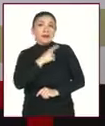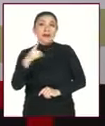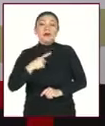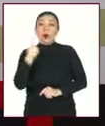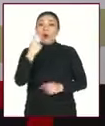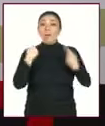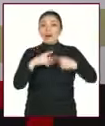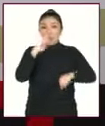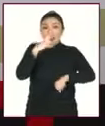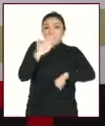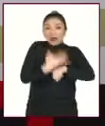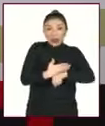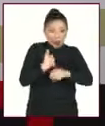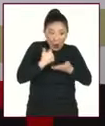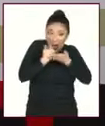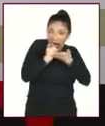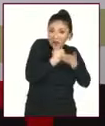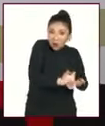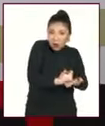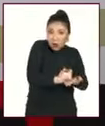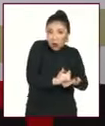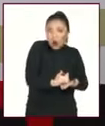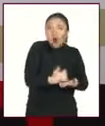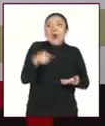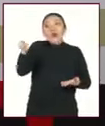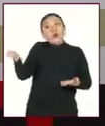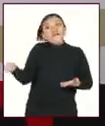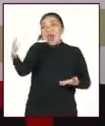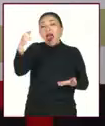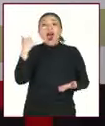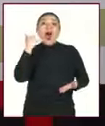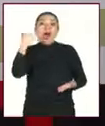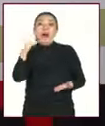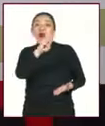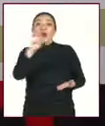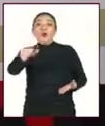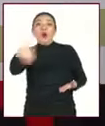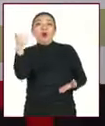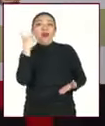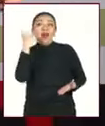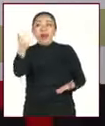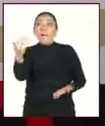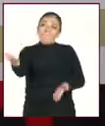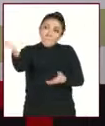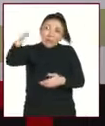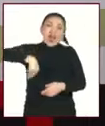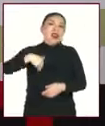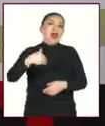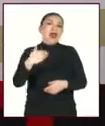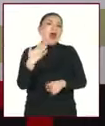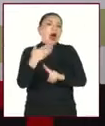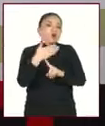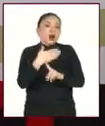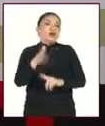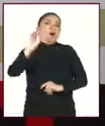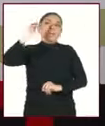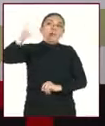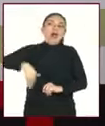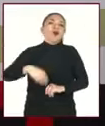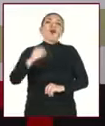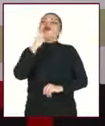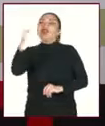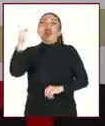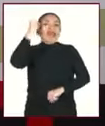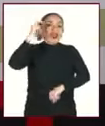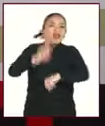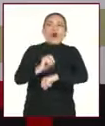responsable de la situación y decirle a alguien, oye, tú ve y habla al 911, oye, ve y dile a la directora, oye,